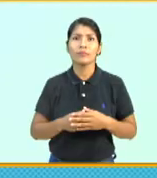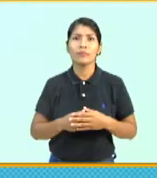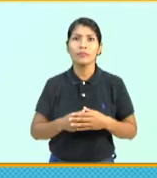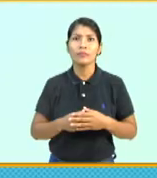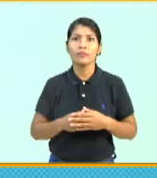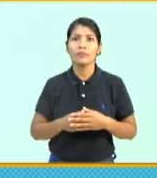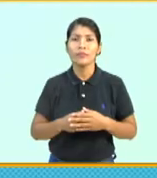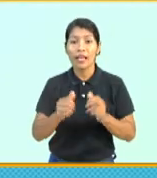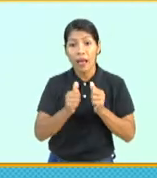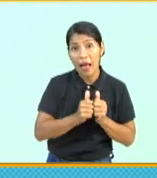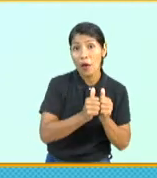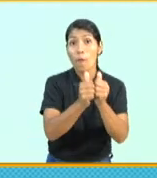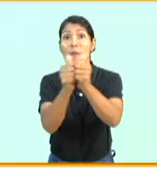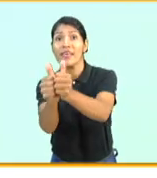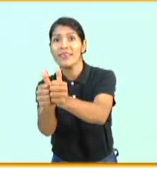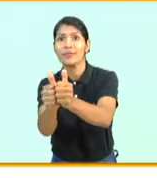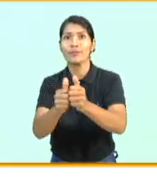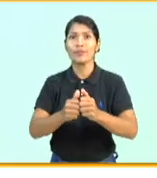¡Acompáñenos!